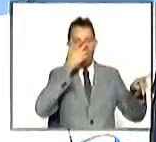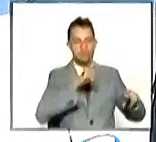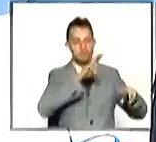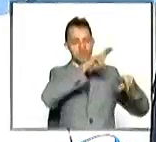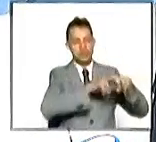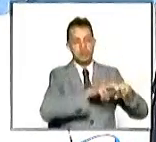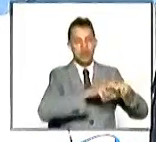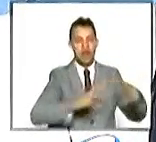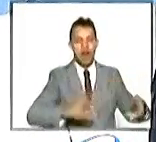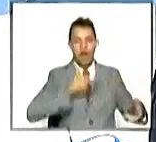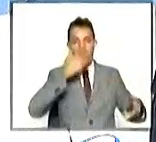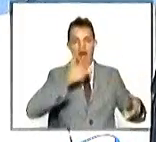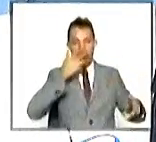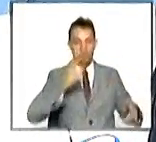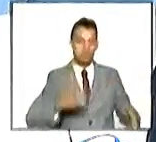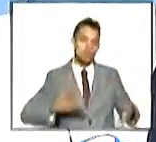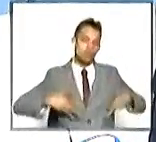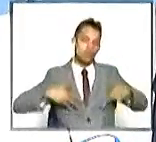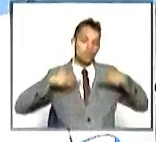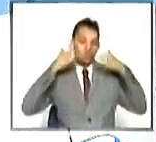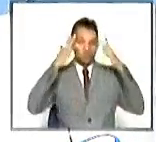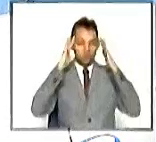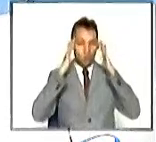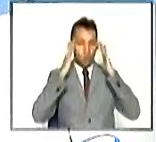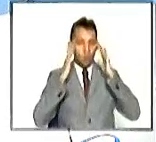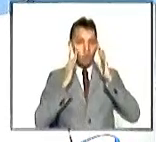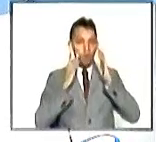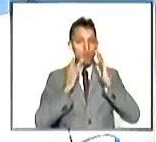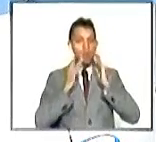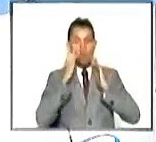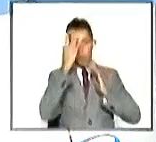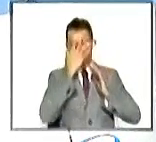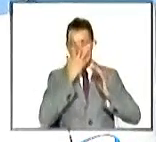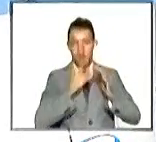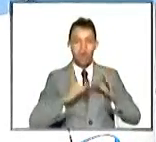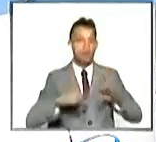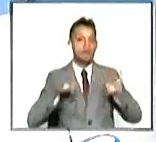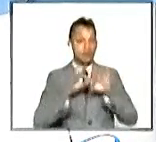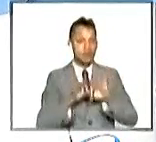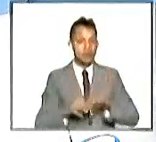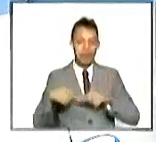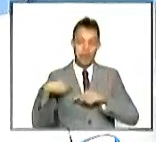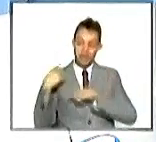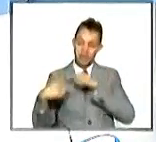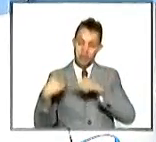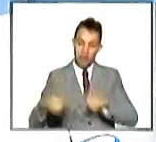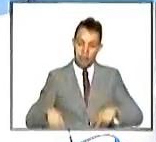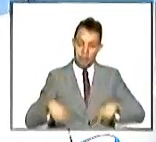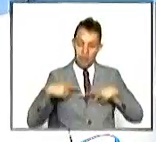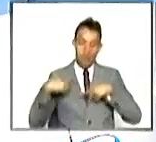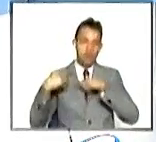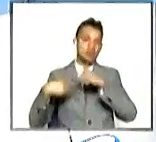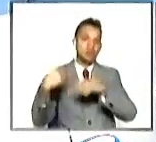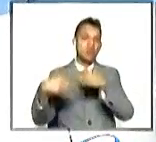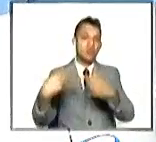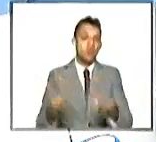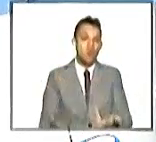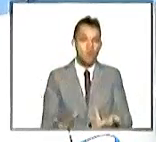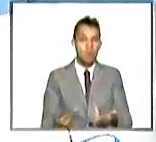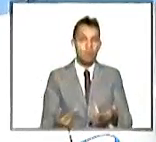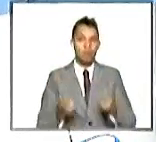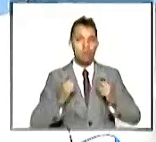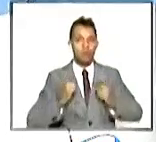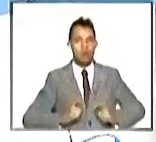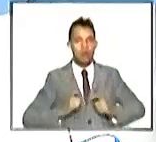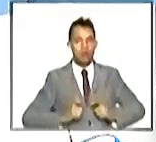estos pacientes hay que mirar un proceso de desintoxicación y una historia clínica para determinar, por ejemplo, cómo está su sistema